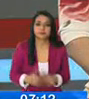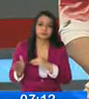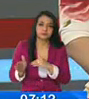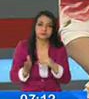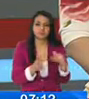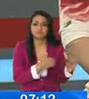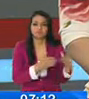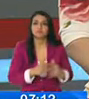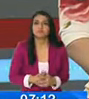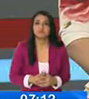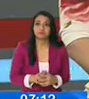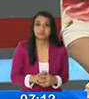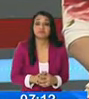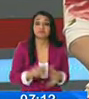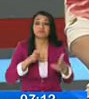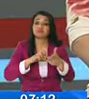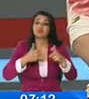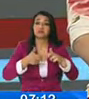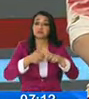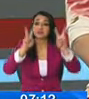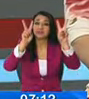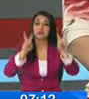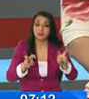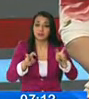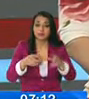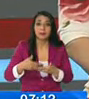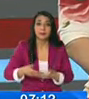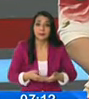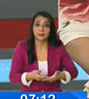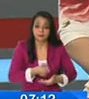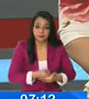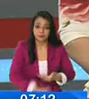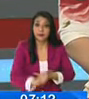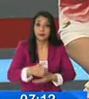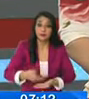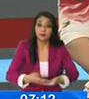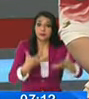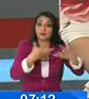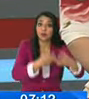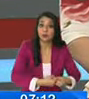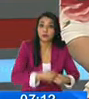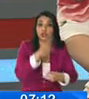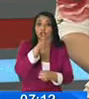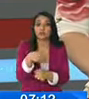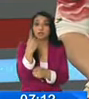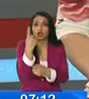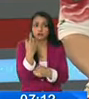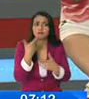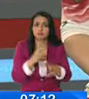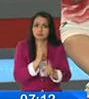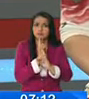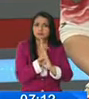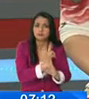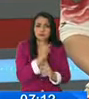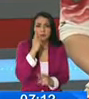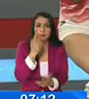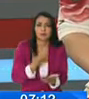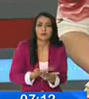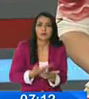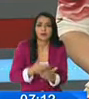medio de una fuerte polémica por el caso de una recién nacida que fue secuestrada en el 2011, fueron revelados los resultados de una prueba de